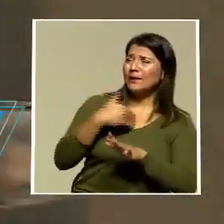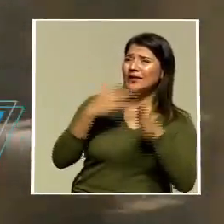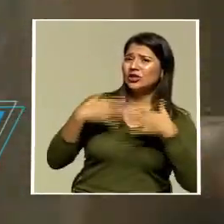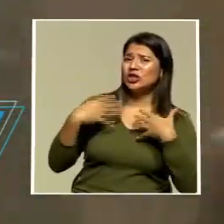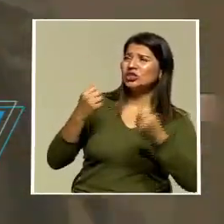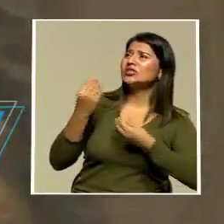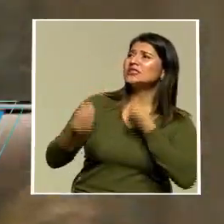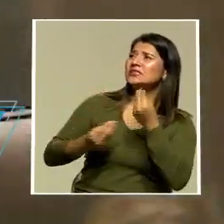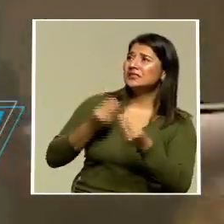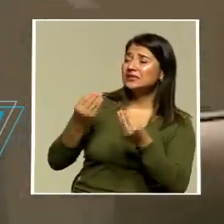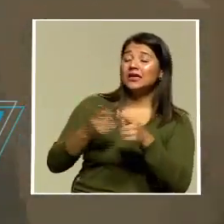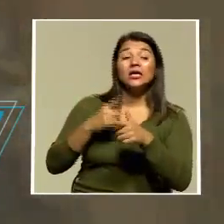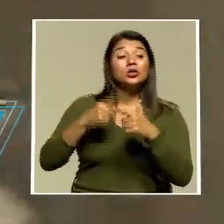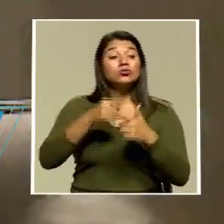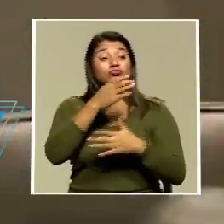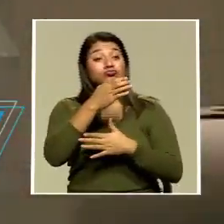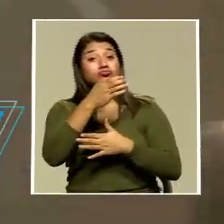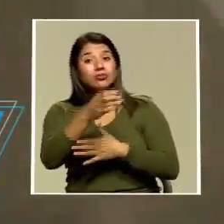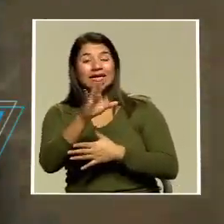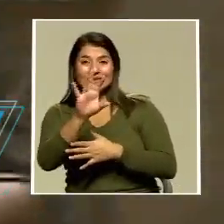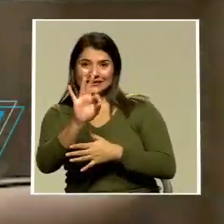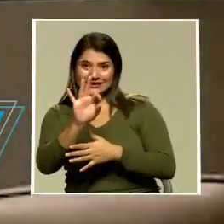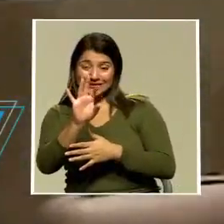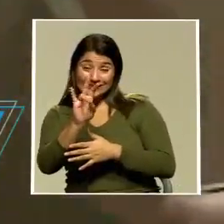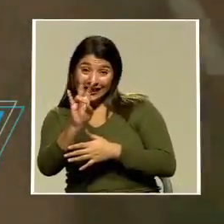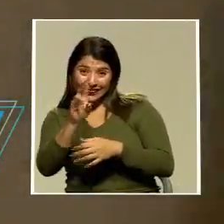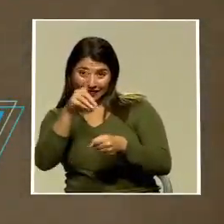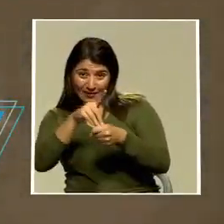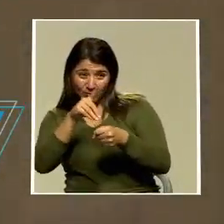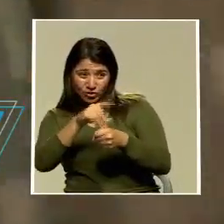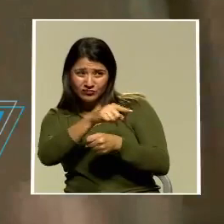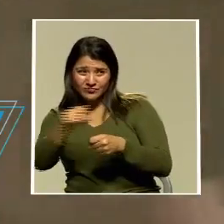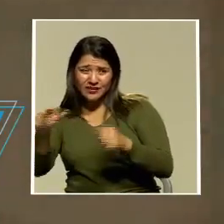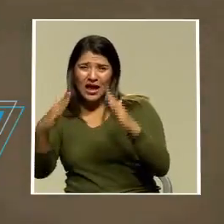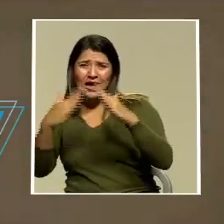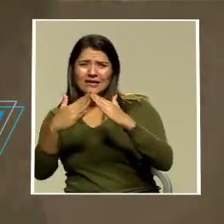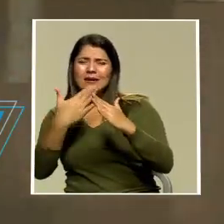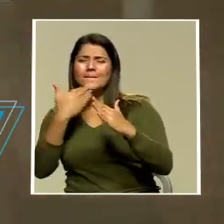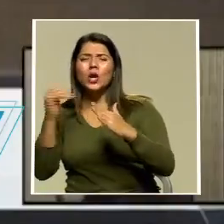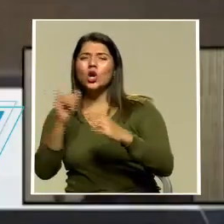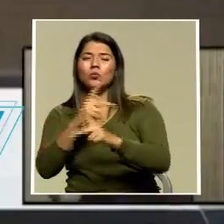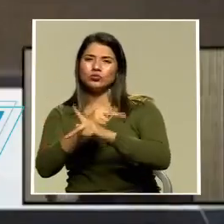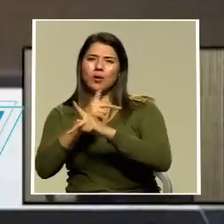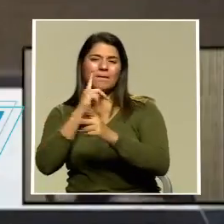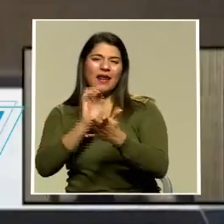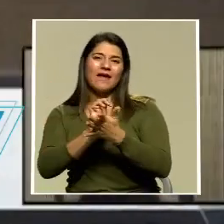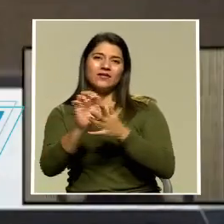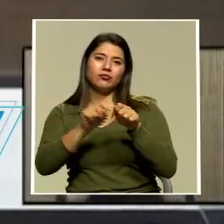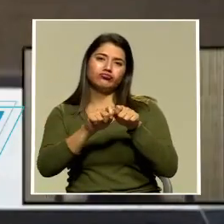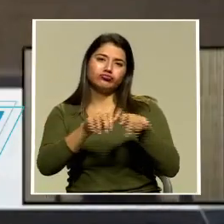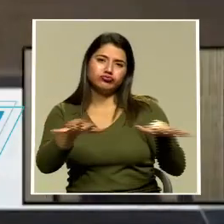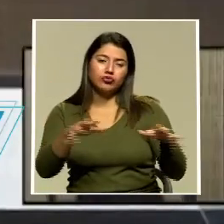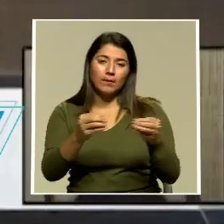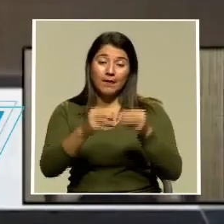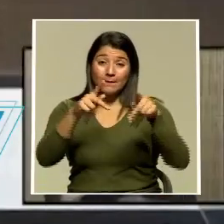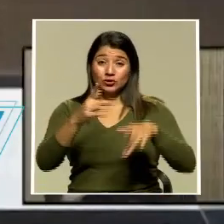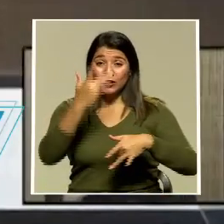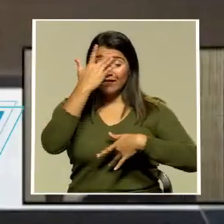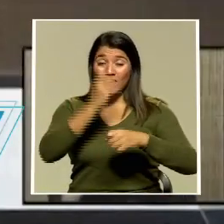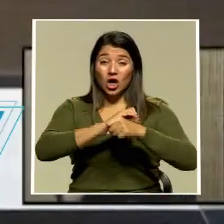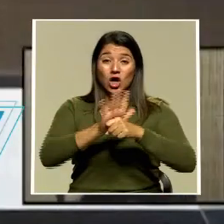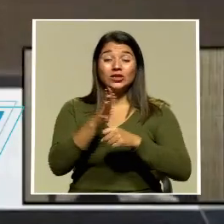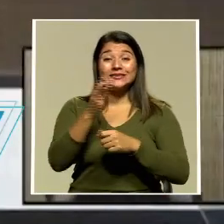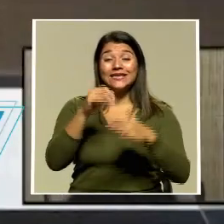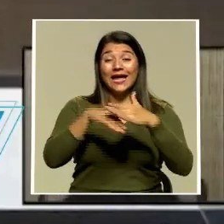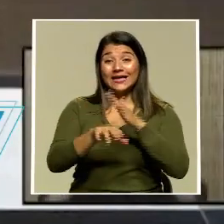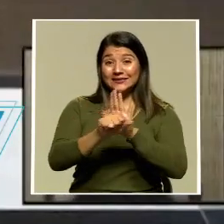7 diputados y diputadas liberacionistas a sus hogares como un método preventivo y evitar que se dispararan más casos de COVID-19 en la Asamblea